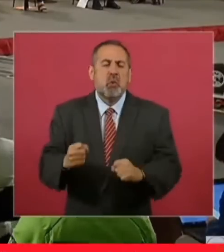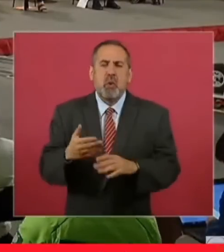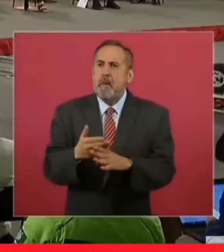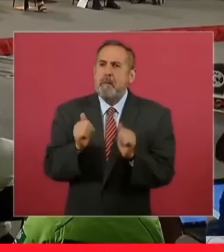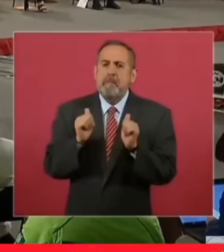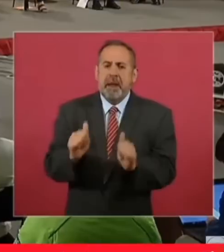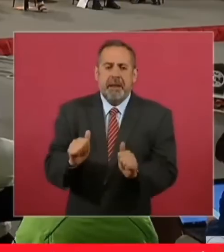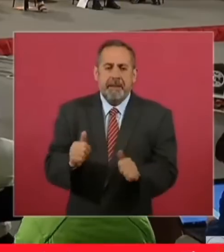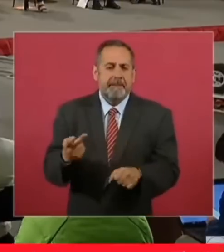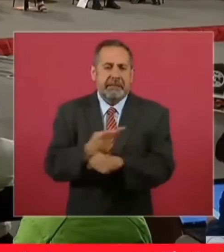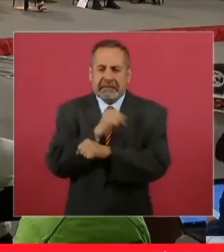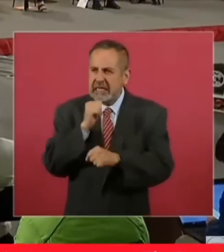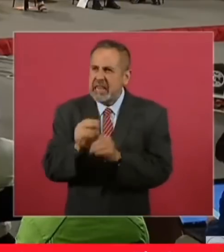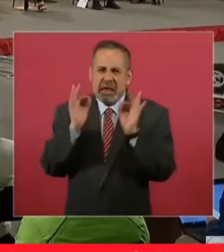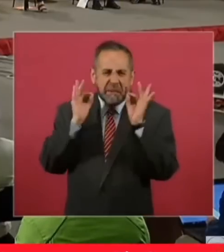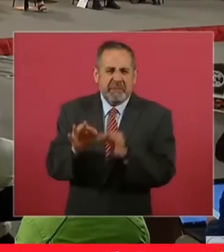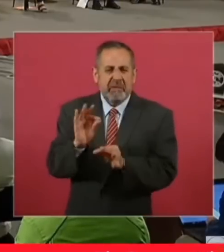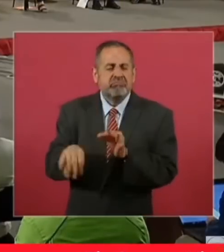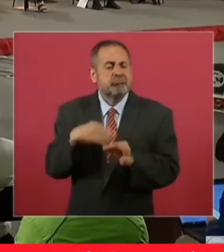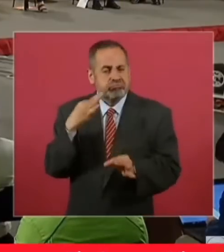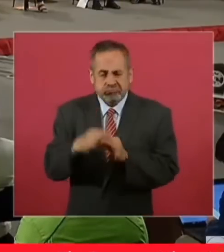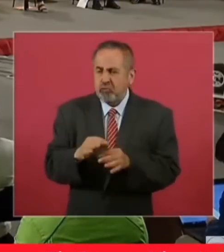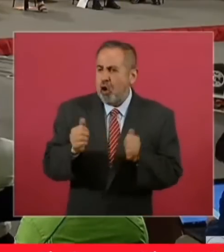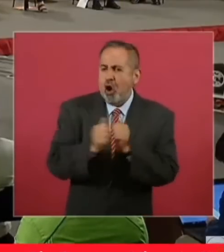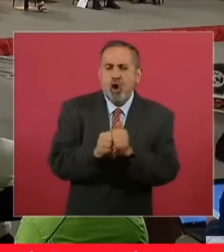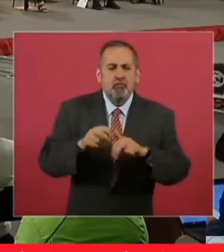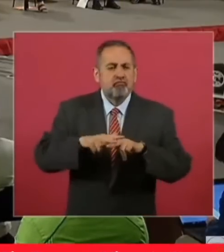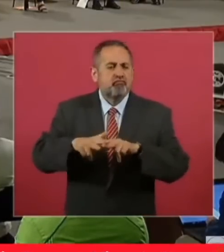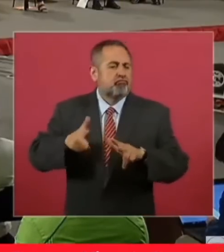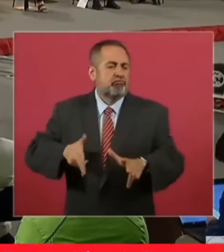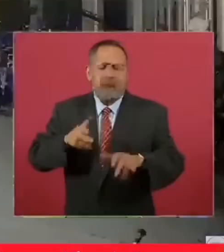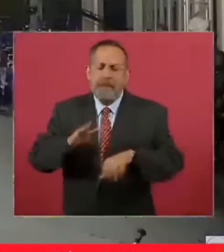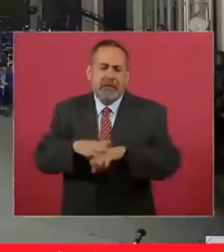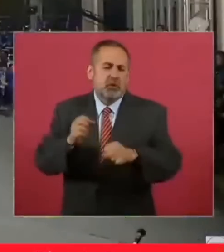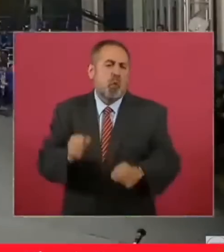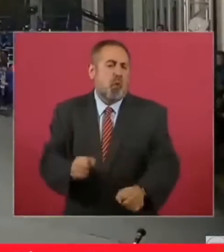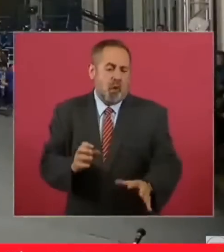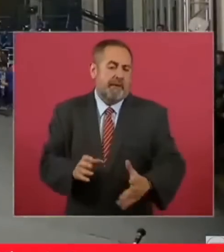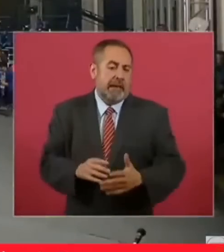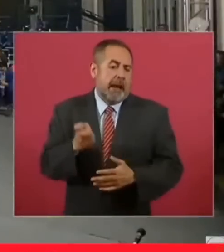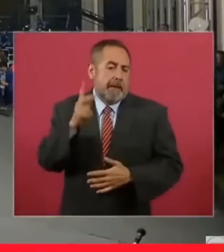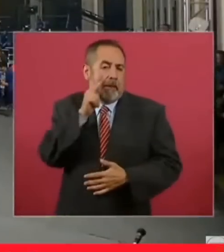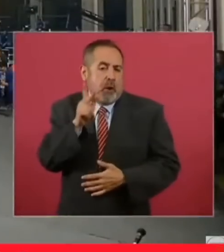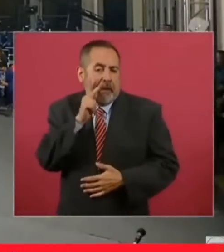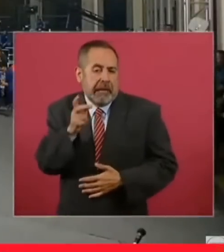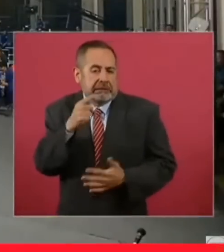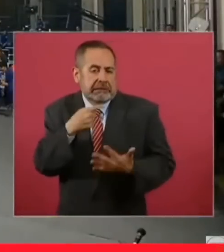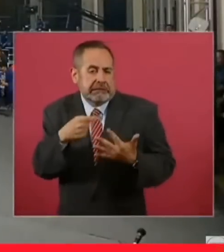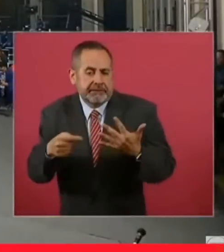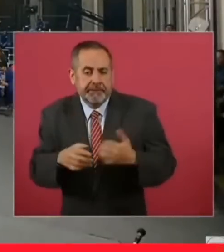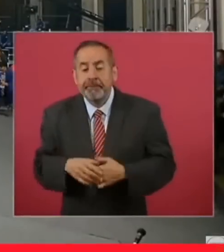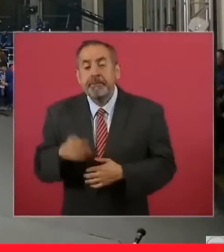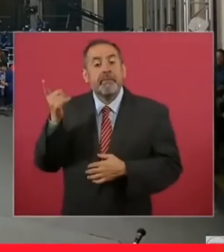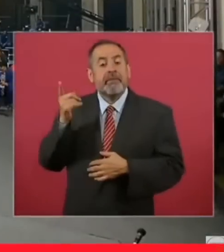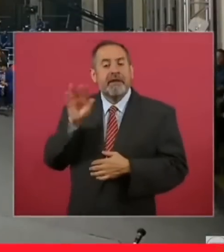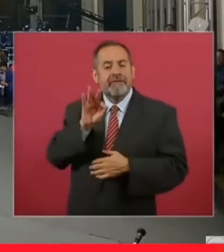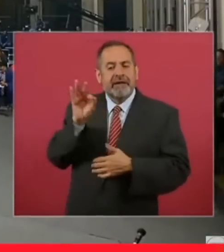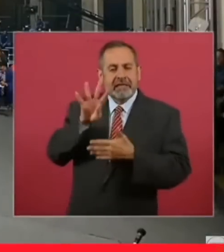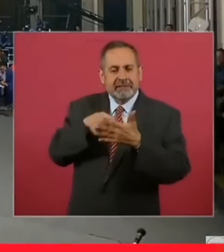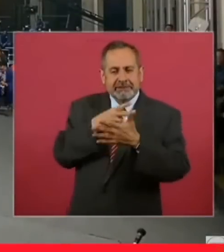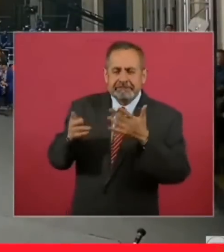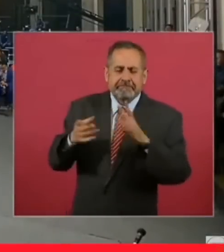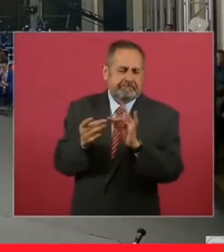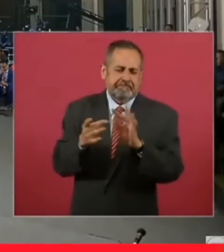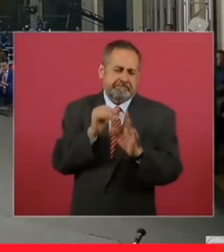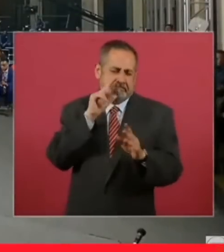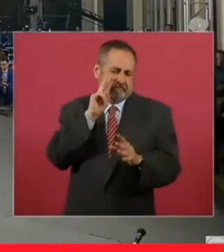para que podamos garantizar que el tren está yendo en las condiciones seguras. Este es solamente un cronograma, no vamos a entrar porque es mucho detalle, pero simplemente